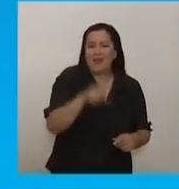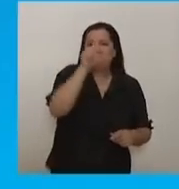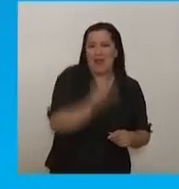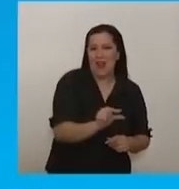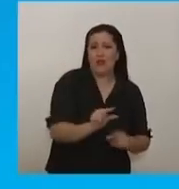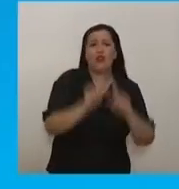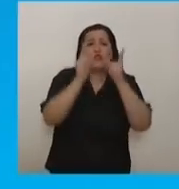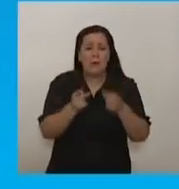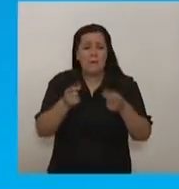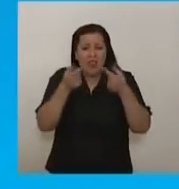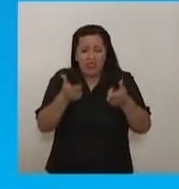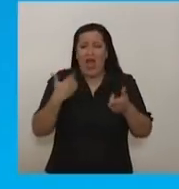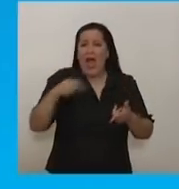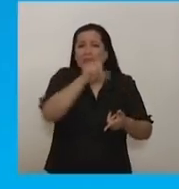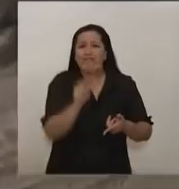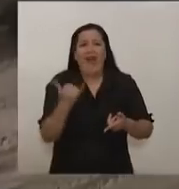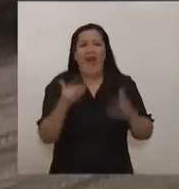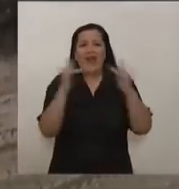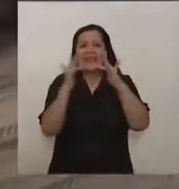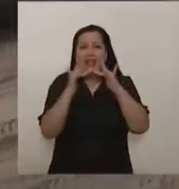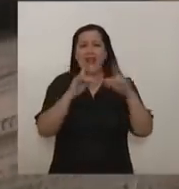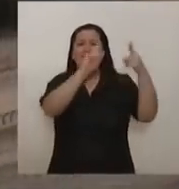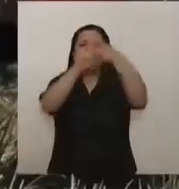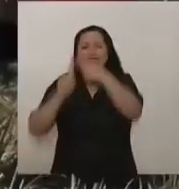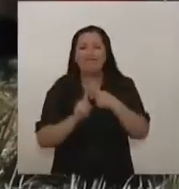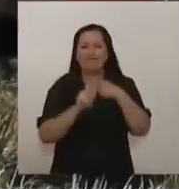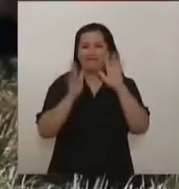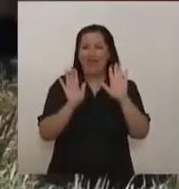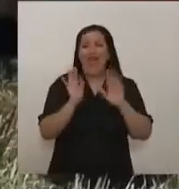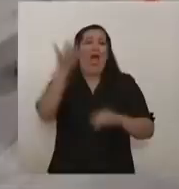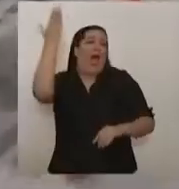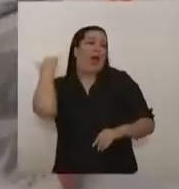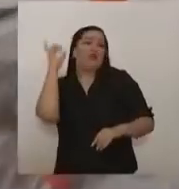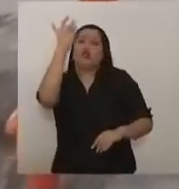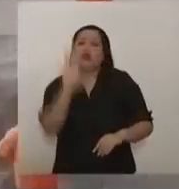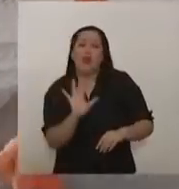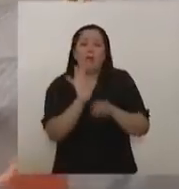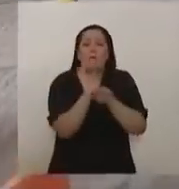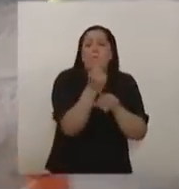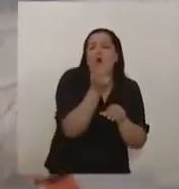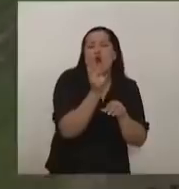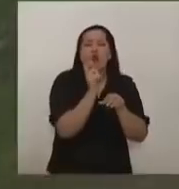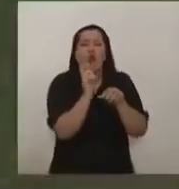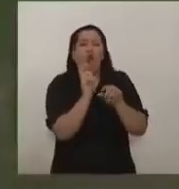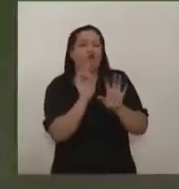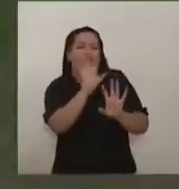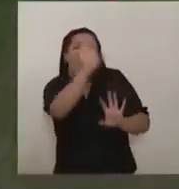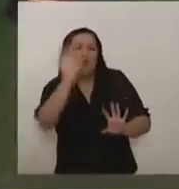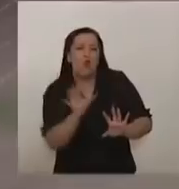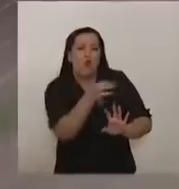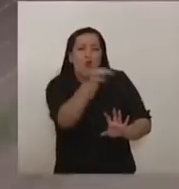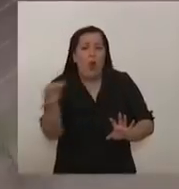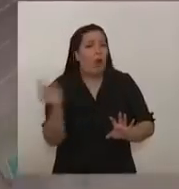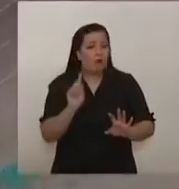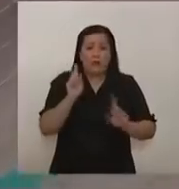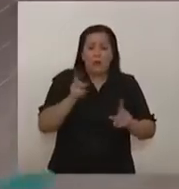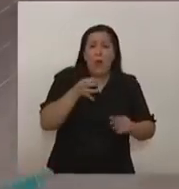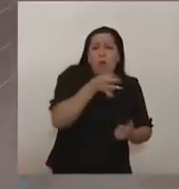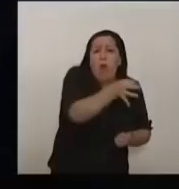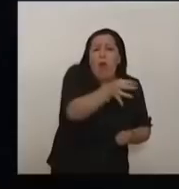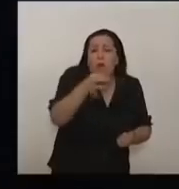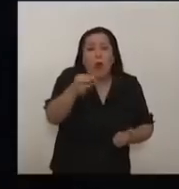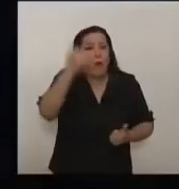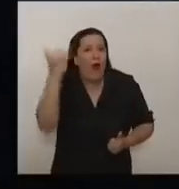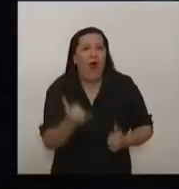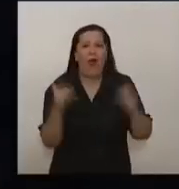también un país conectado a Internet, que antes solo estaba conectado parcialmente. Llevamos Internet a los pueblos más